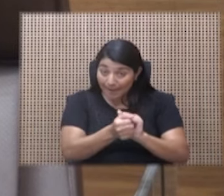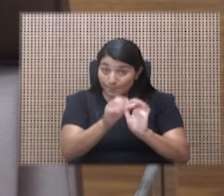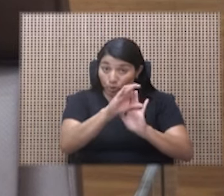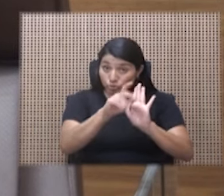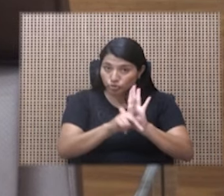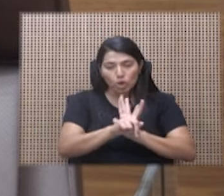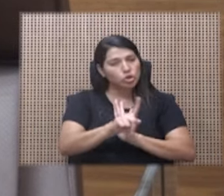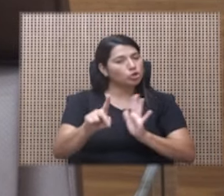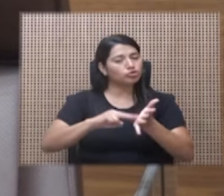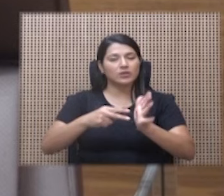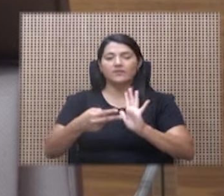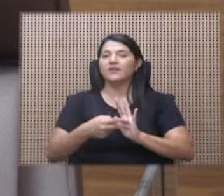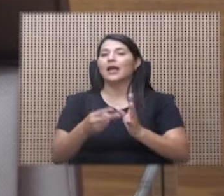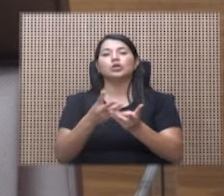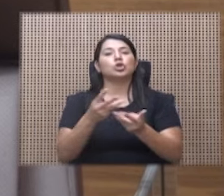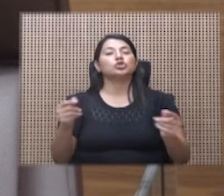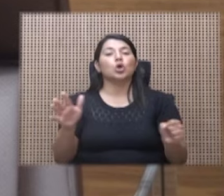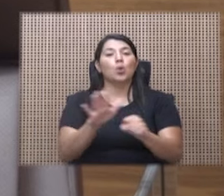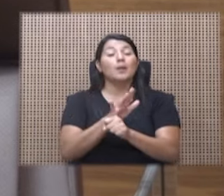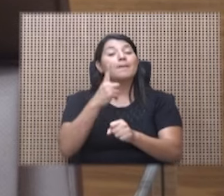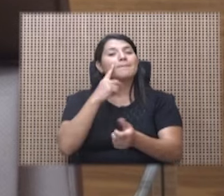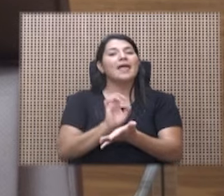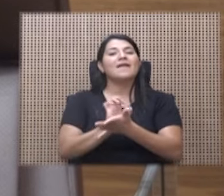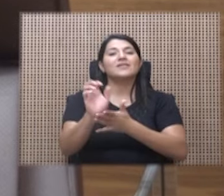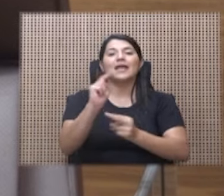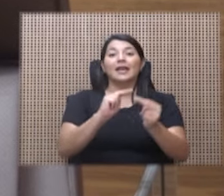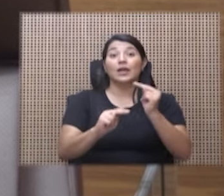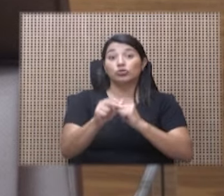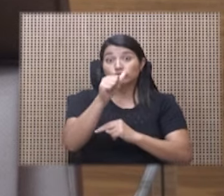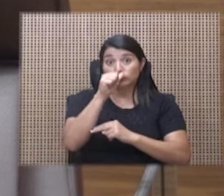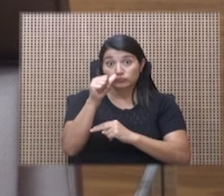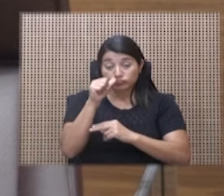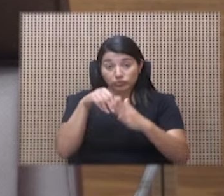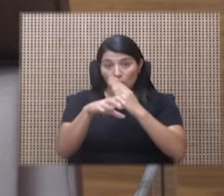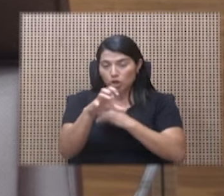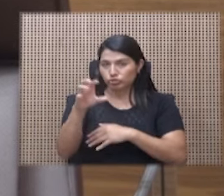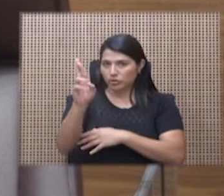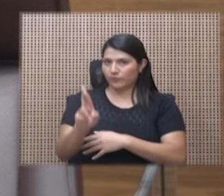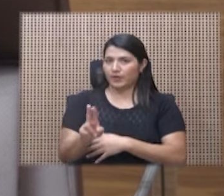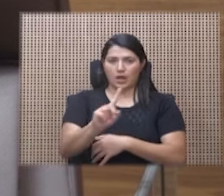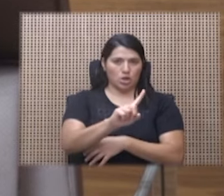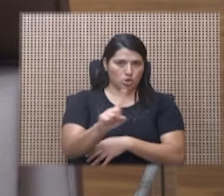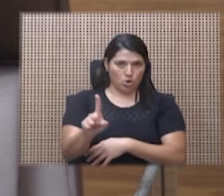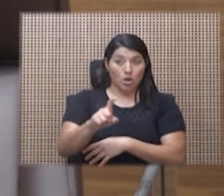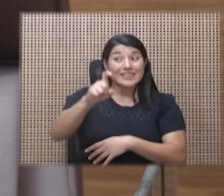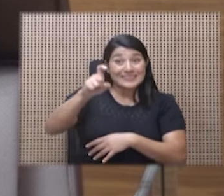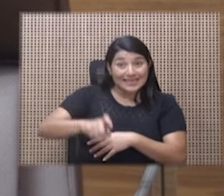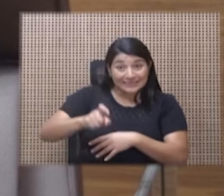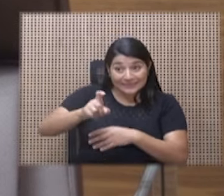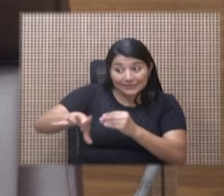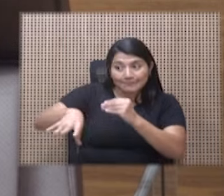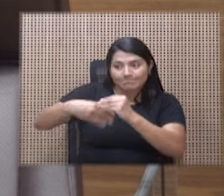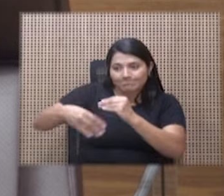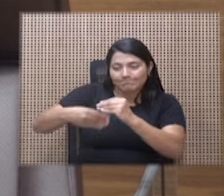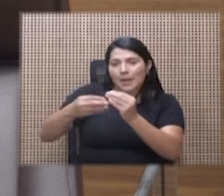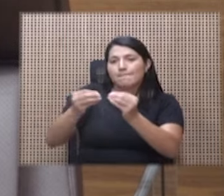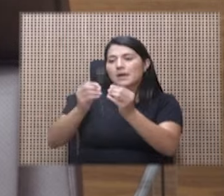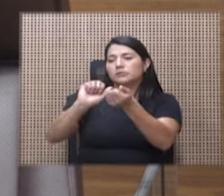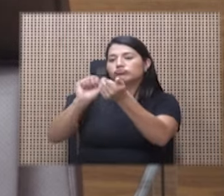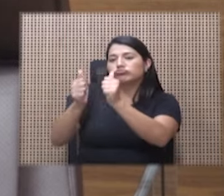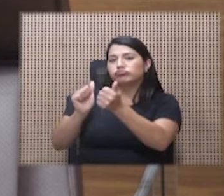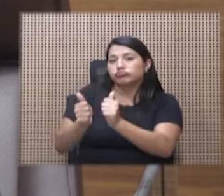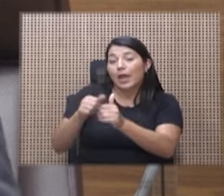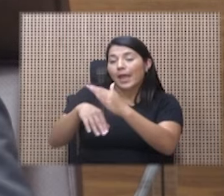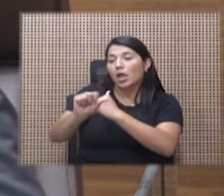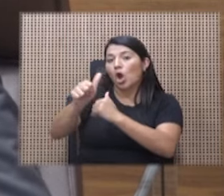narcotráfico en Costa Rica hay que acompañarlo de otras leyes y hay que acompañarlo